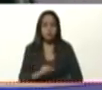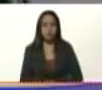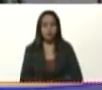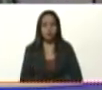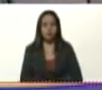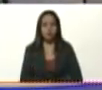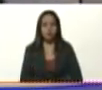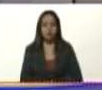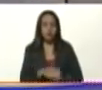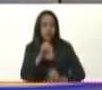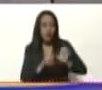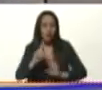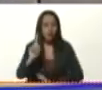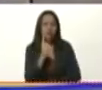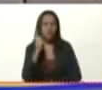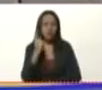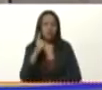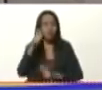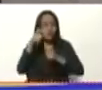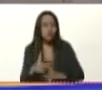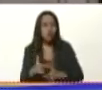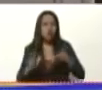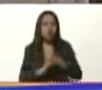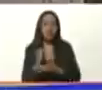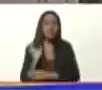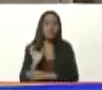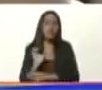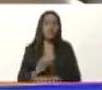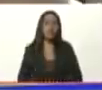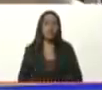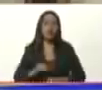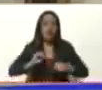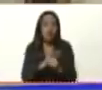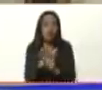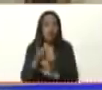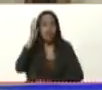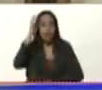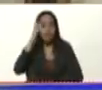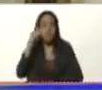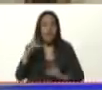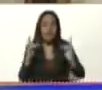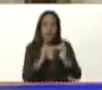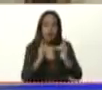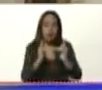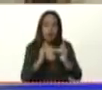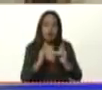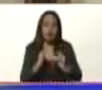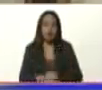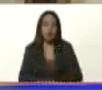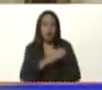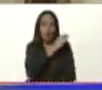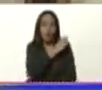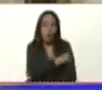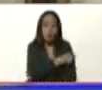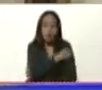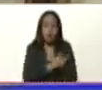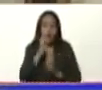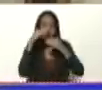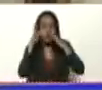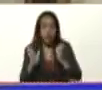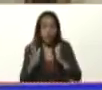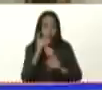a dedicarse única y exclusivamente a la crisis del coronavirus y toda su capacidad de camas, de hospitalización y de